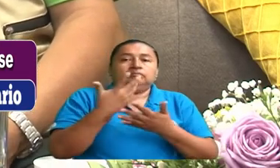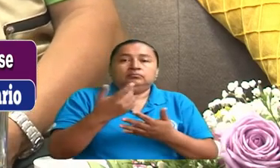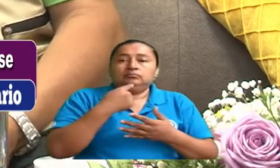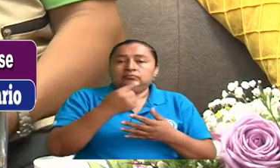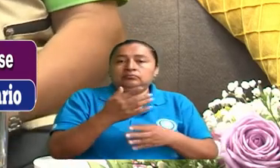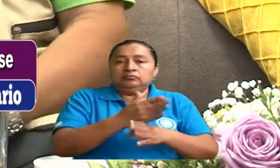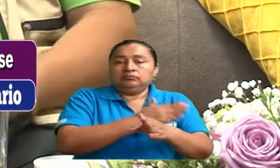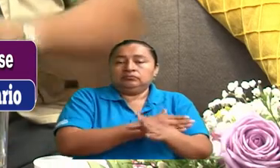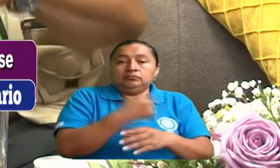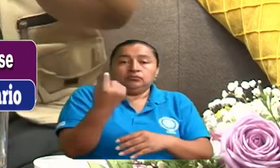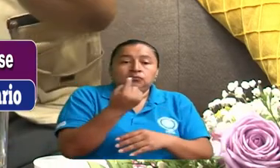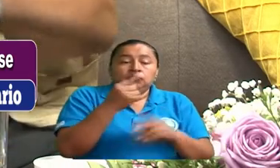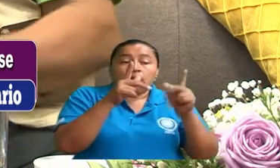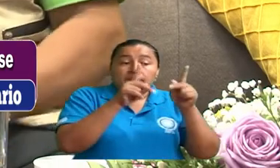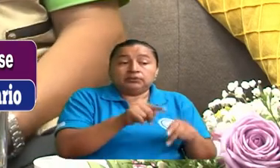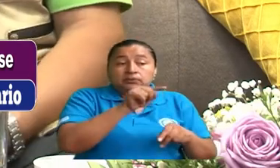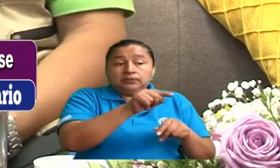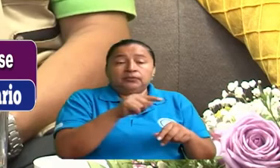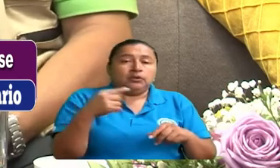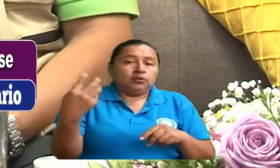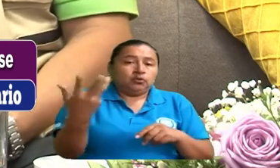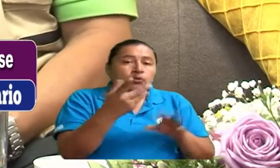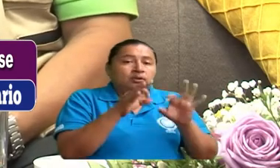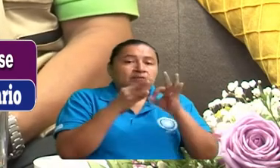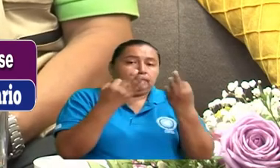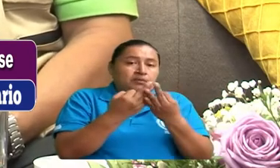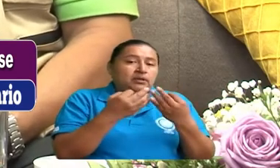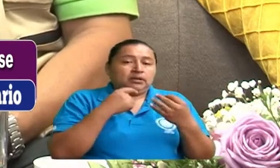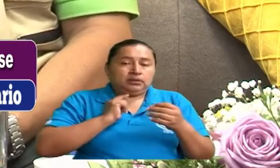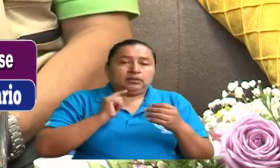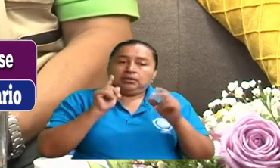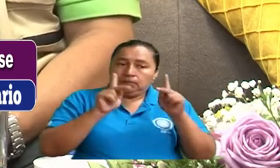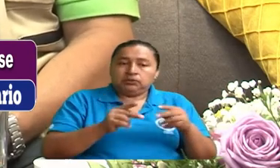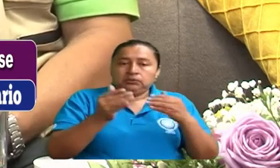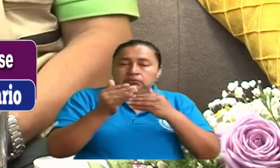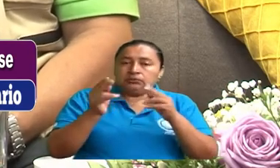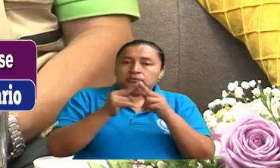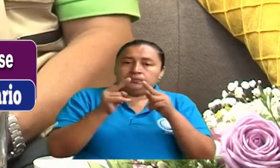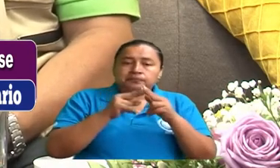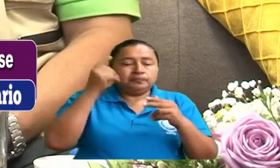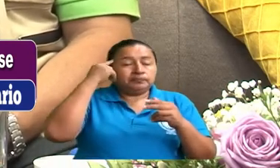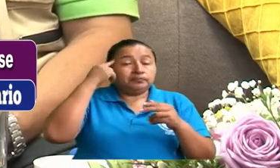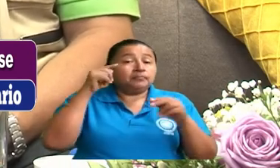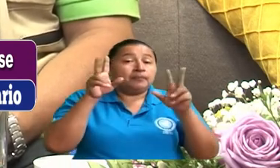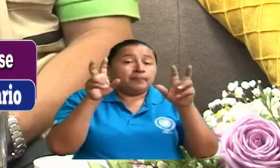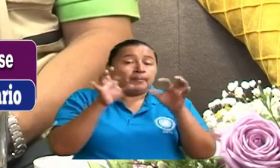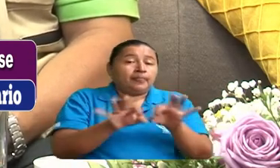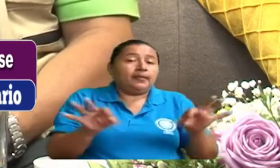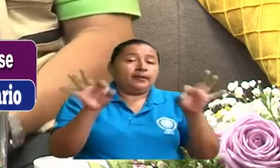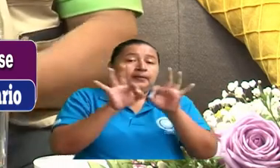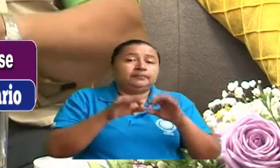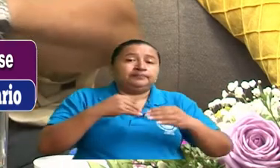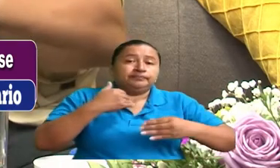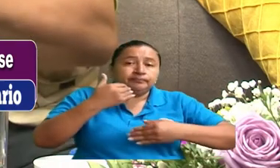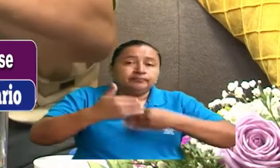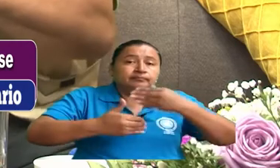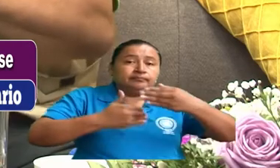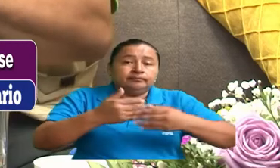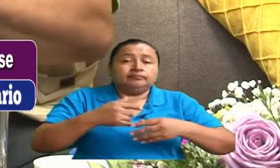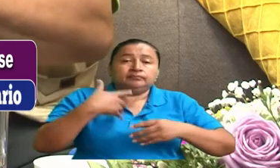decía, no solo al reciclador, sino que a toda la familia de manera integral, pues. Yo creo que son temas muy importantes, ¿verdad?, que los